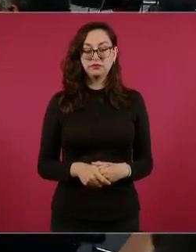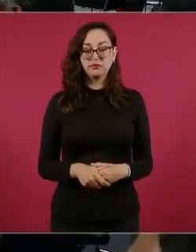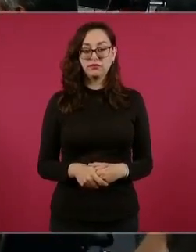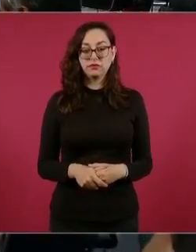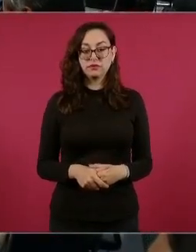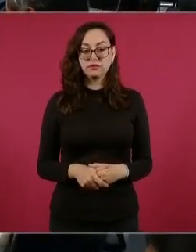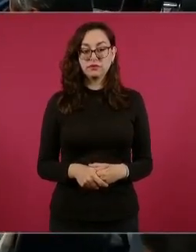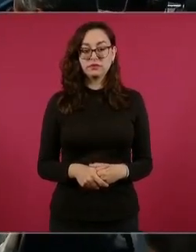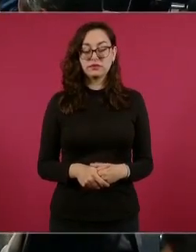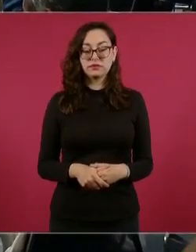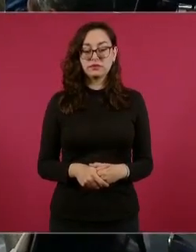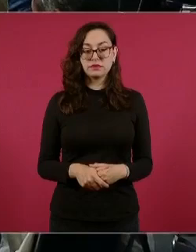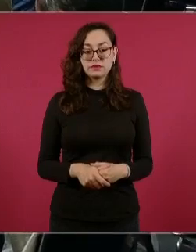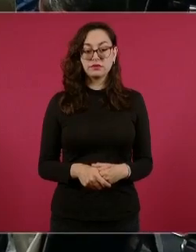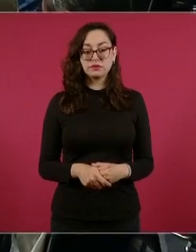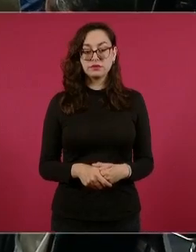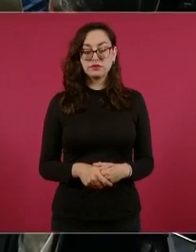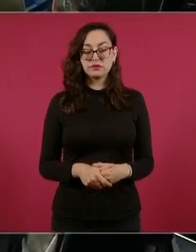Entonces, a ver,